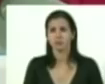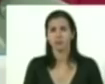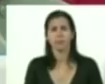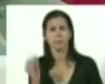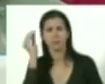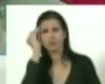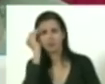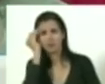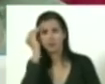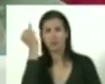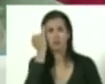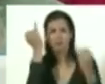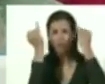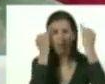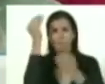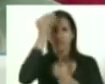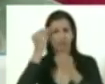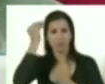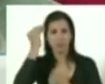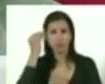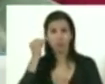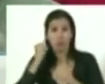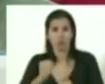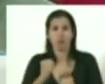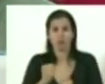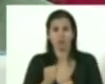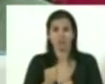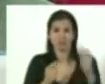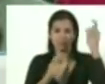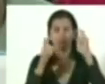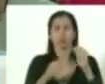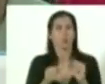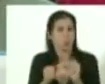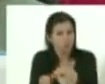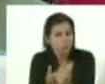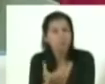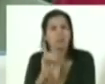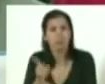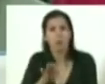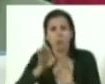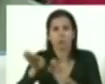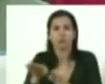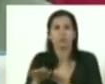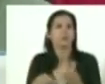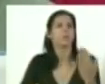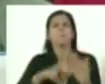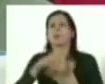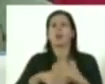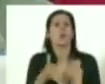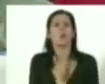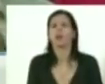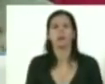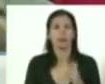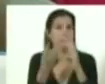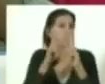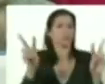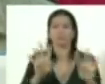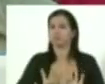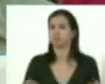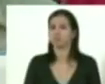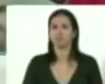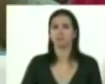visionario de nuestro gigante, el comandante Hugo Chávez. Nuestra agenda es la paz. Nuestra agenda debe ser